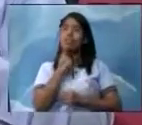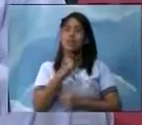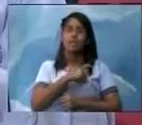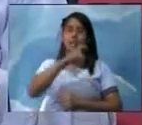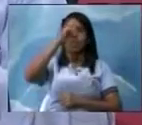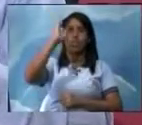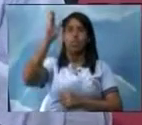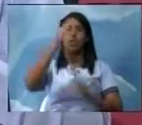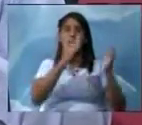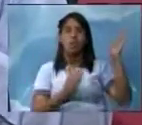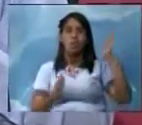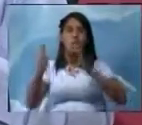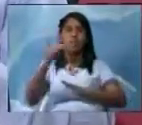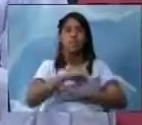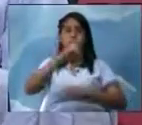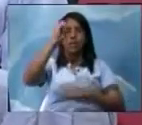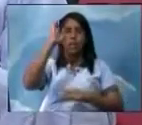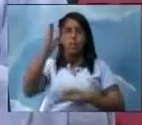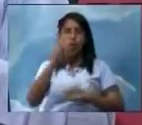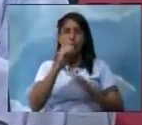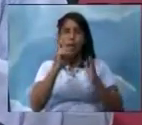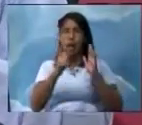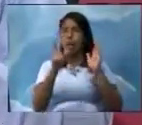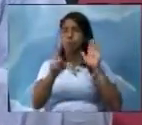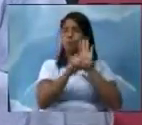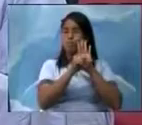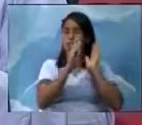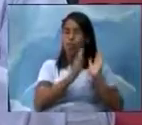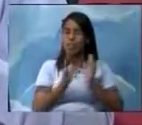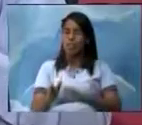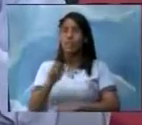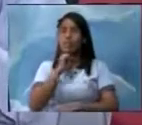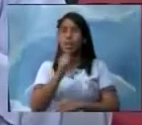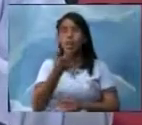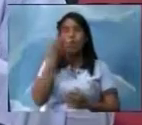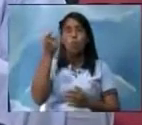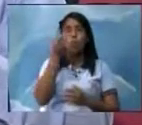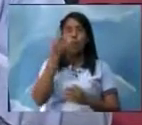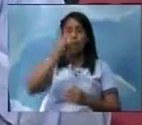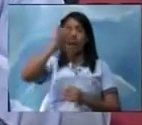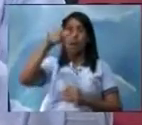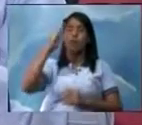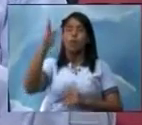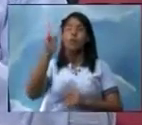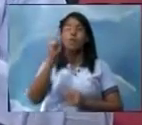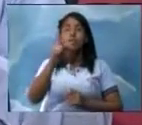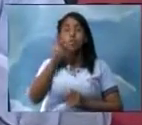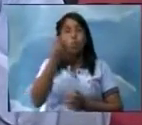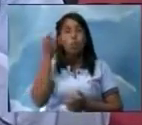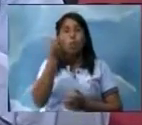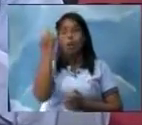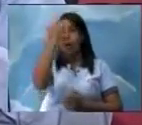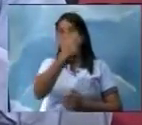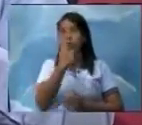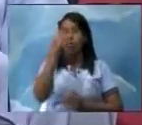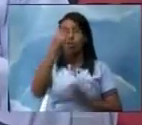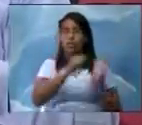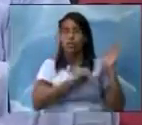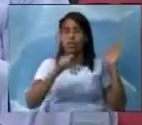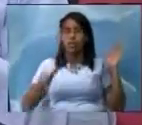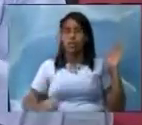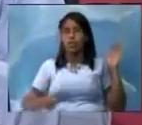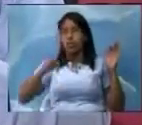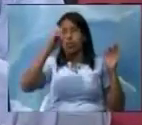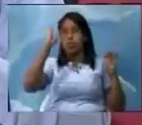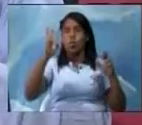métase en la presencia de Dios la ordenanza es Buscar a Jehová Si usted busca el rostro del señor